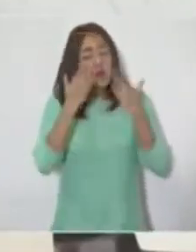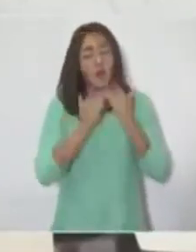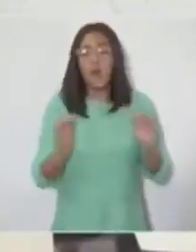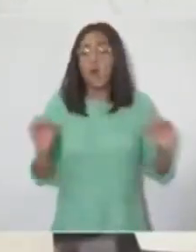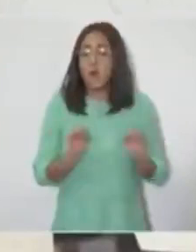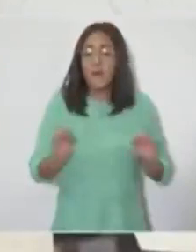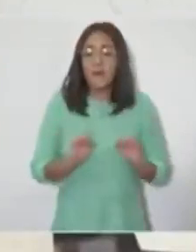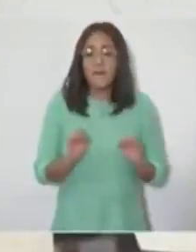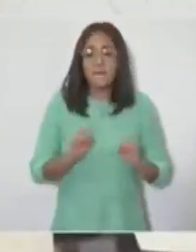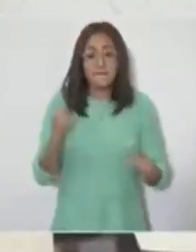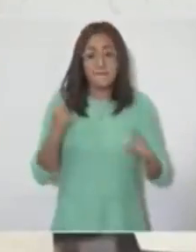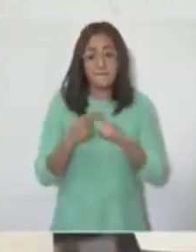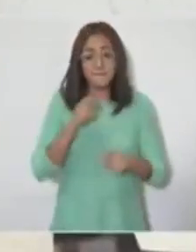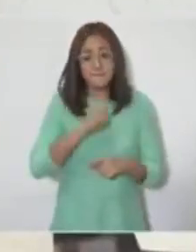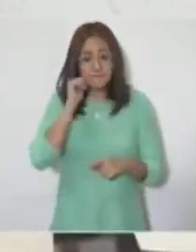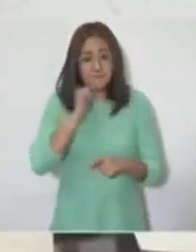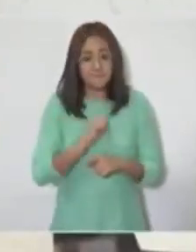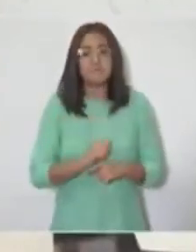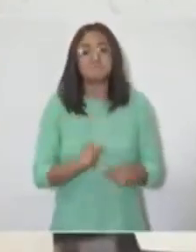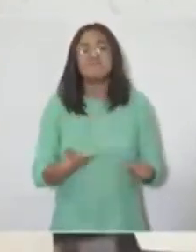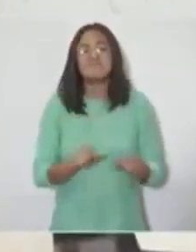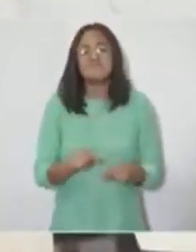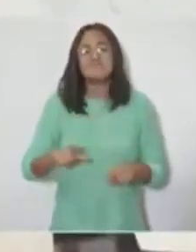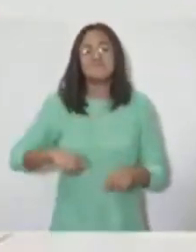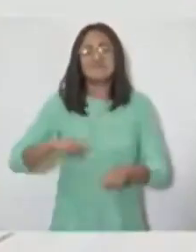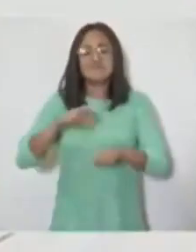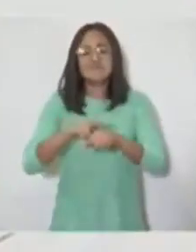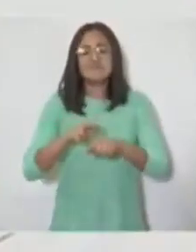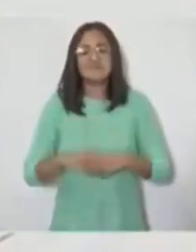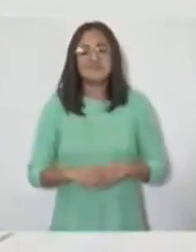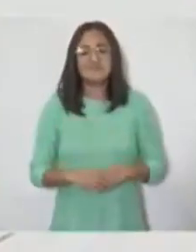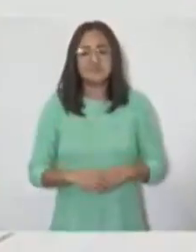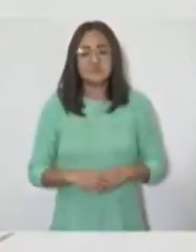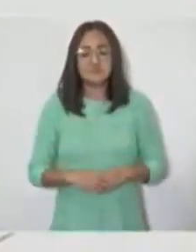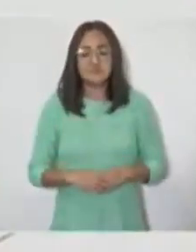ninguna defunción en las últimas 24 horas. Es cuanto, gobernador. Gracias.